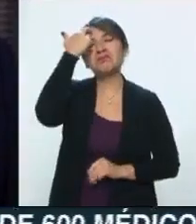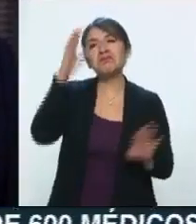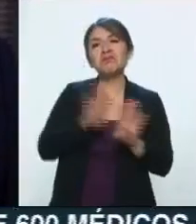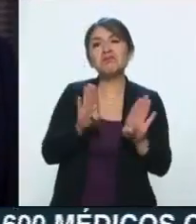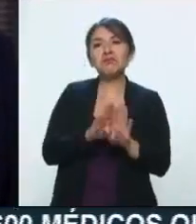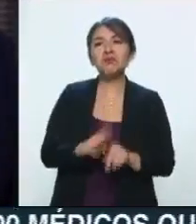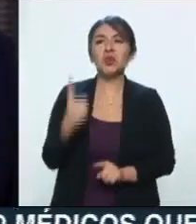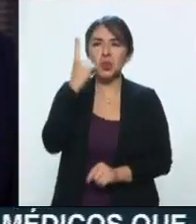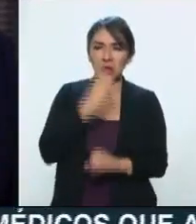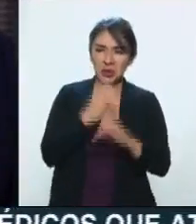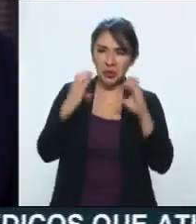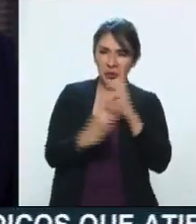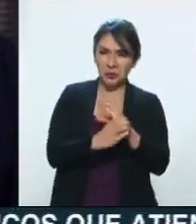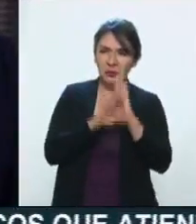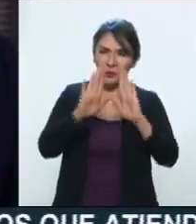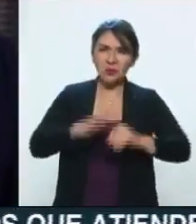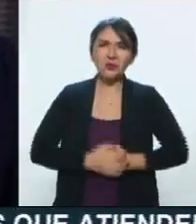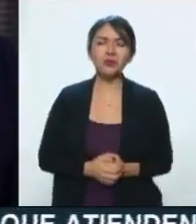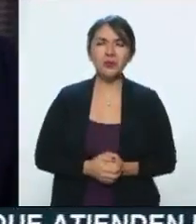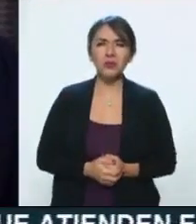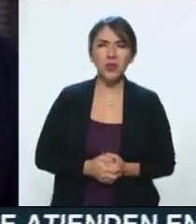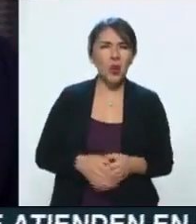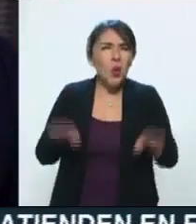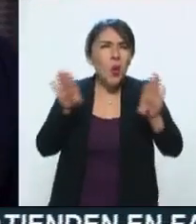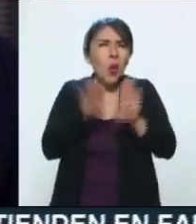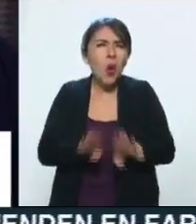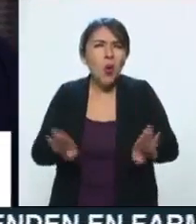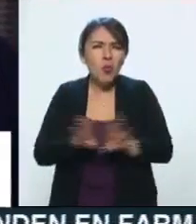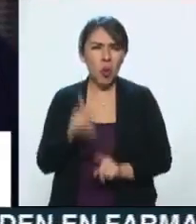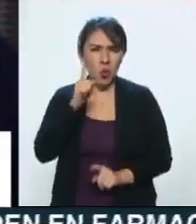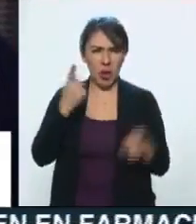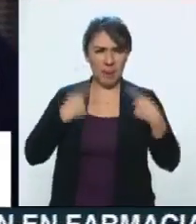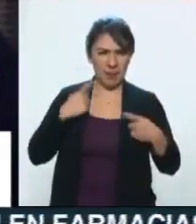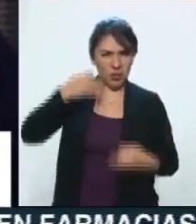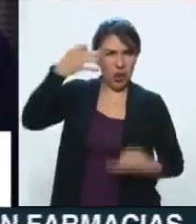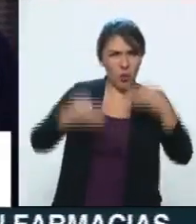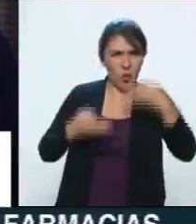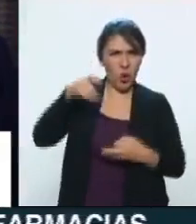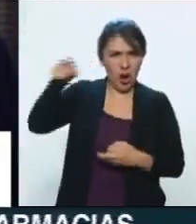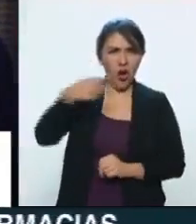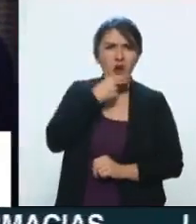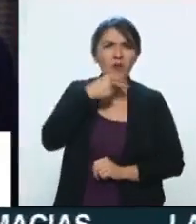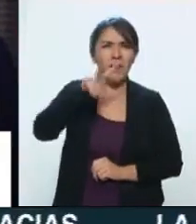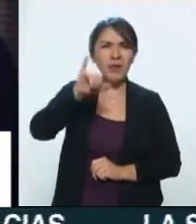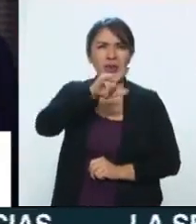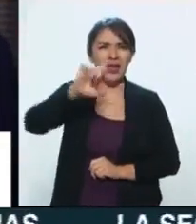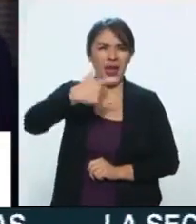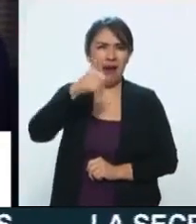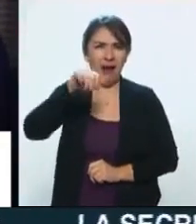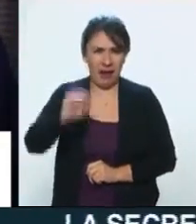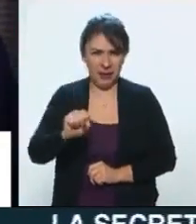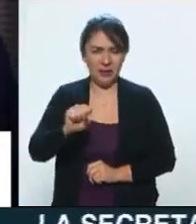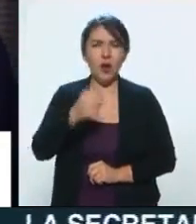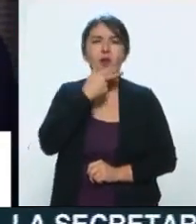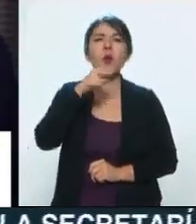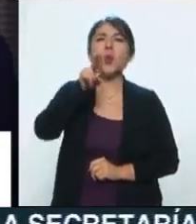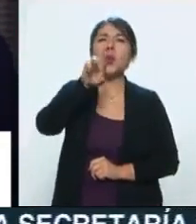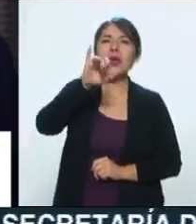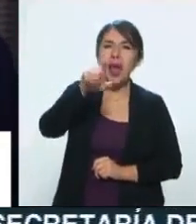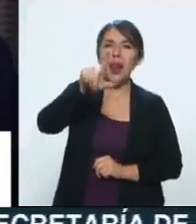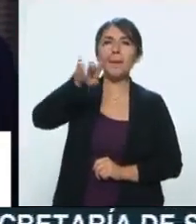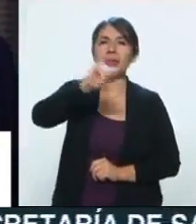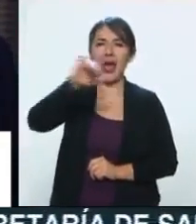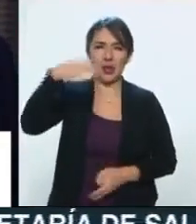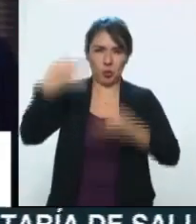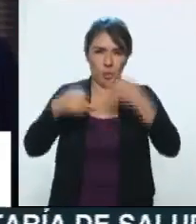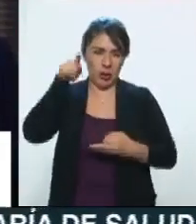hacernos una pregunta. ¿Cómo es posible que un juez como el juez Villegas Ortiz, Uriel Villegas Ortiz,